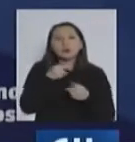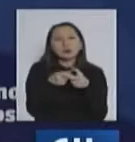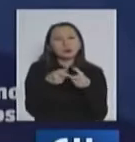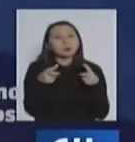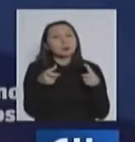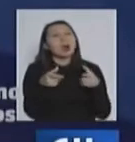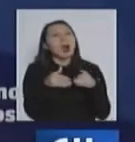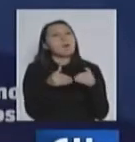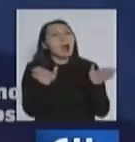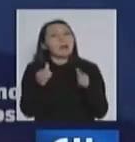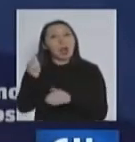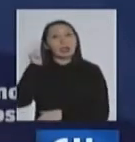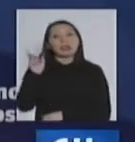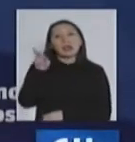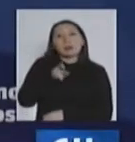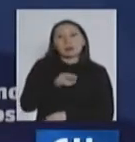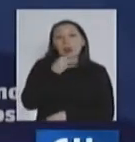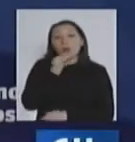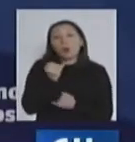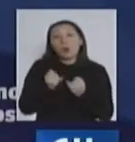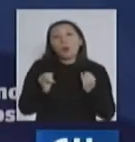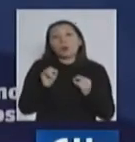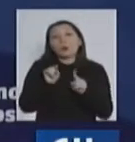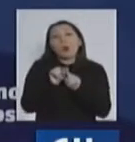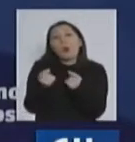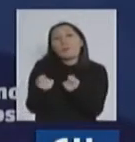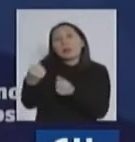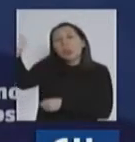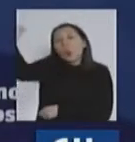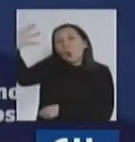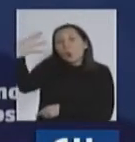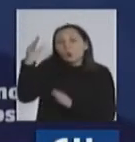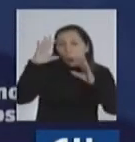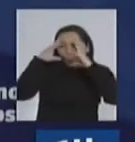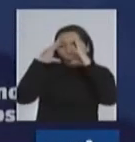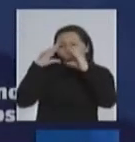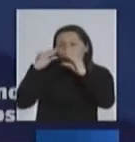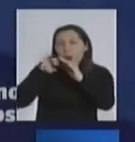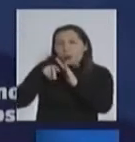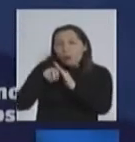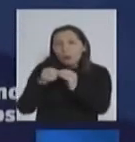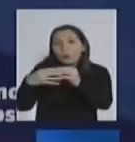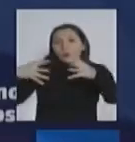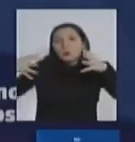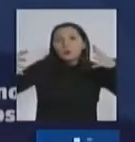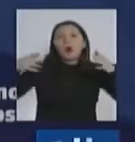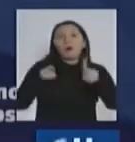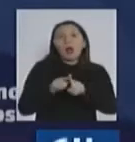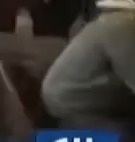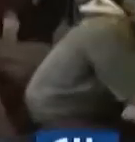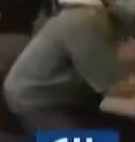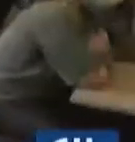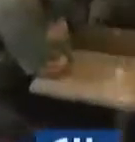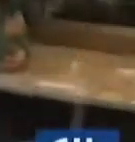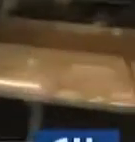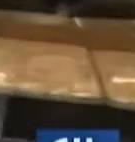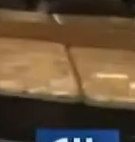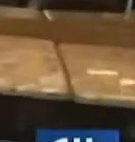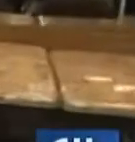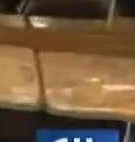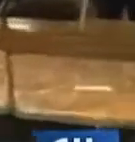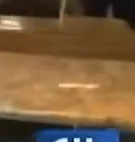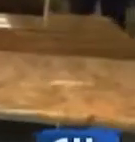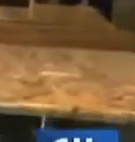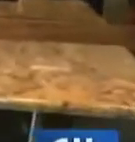repetían una frase que yo dije ayer. Al final hay una pequeña luz al final del túnel que creo que es estimulante para la gente. Un plan que